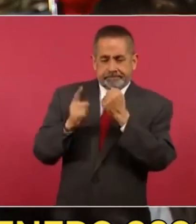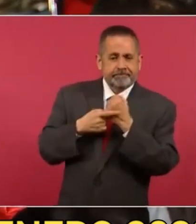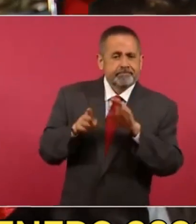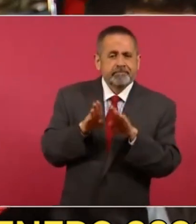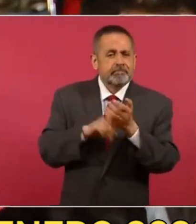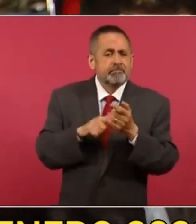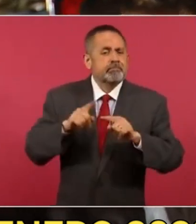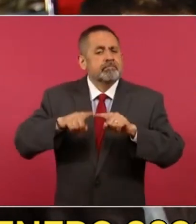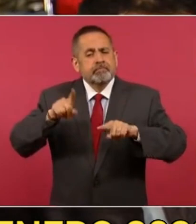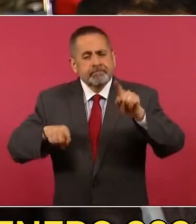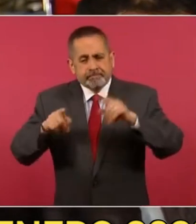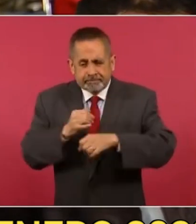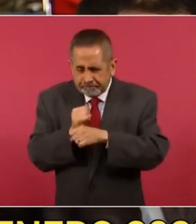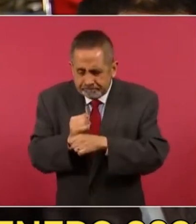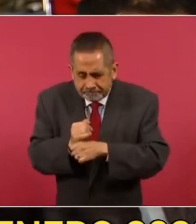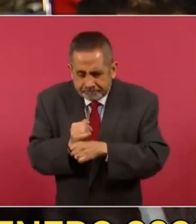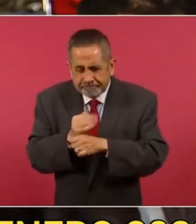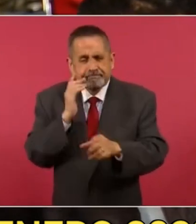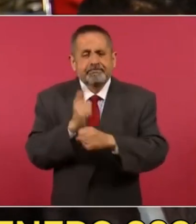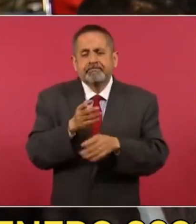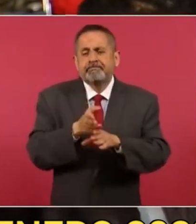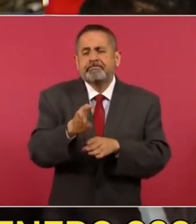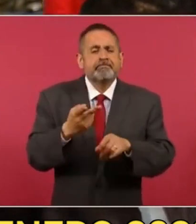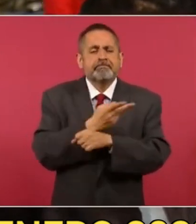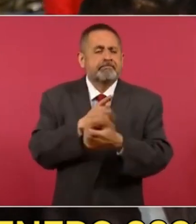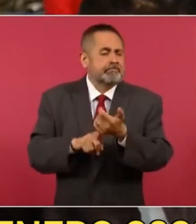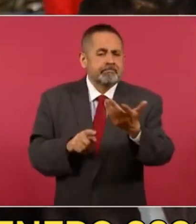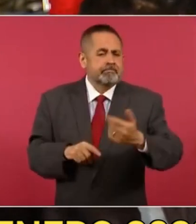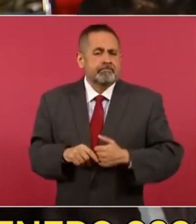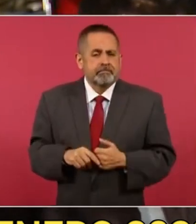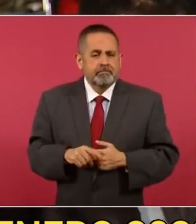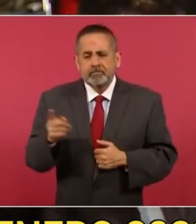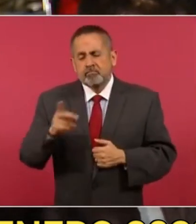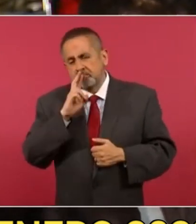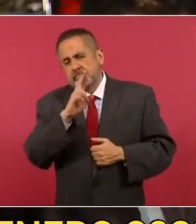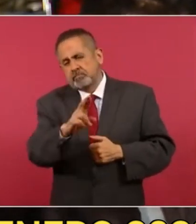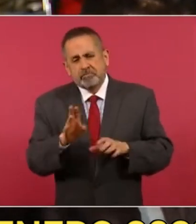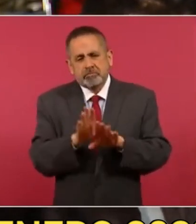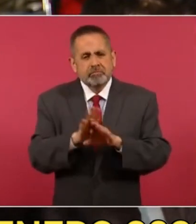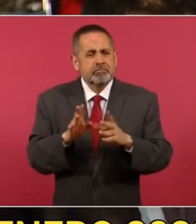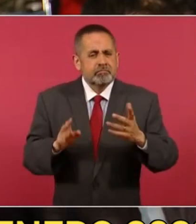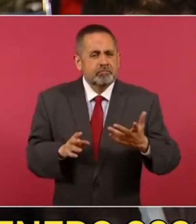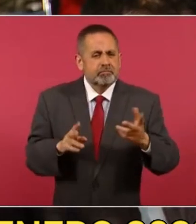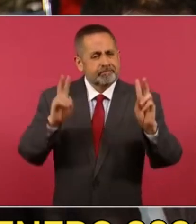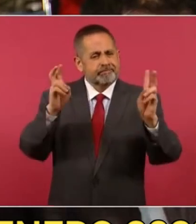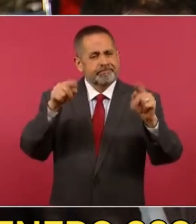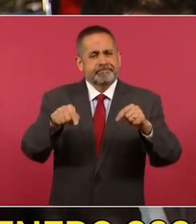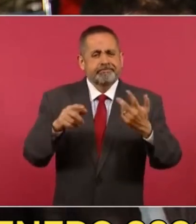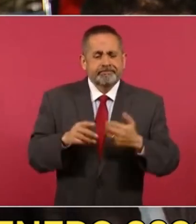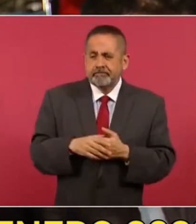esto, dependiendo las investigaciones a donde se dirijan. ¿Qué respondería a este punto en concreto, presidente, del tema